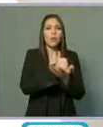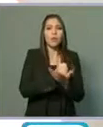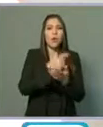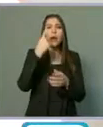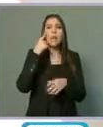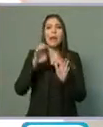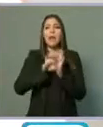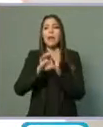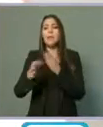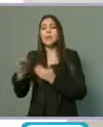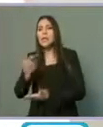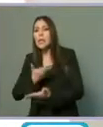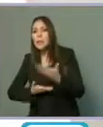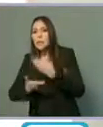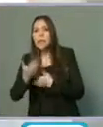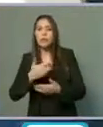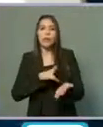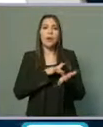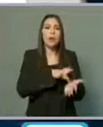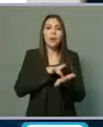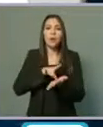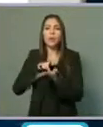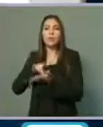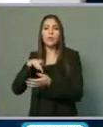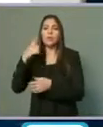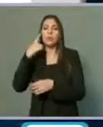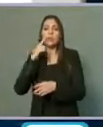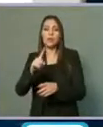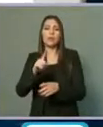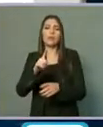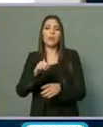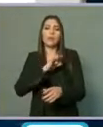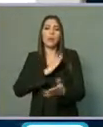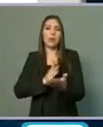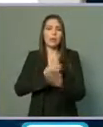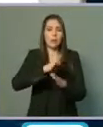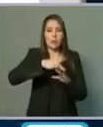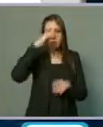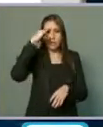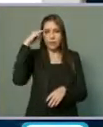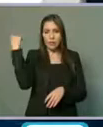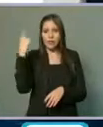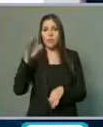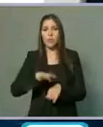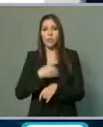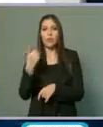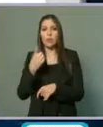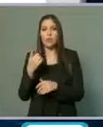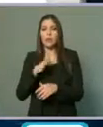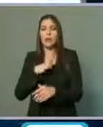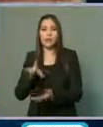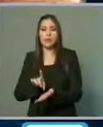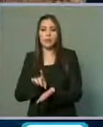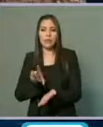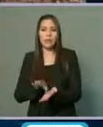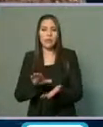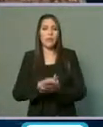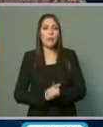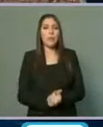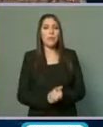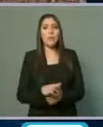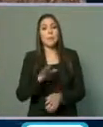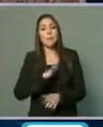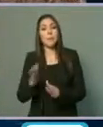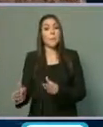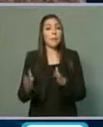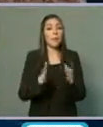a esa discapacidad que los limitan en cierto sentido. Tenemos la Constitución, o sea, en su artículo primero,